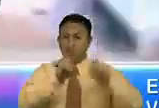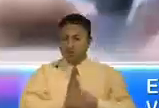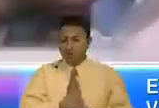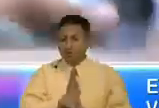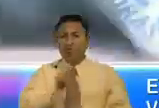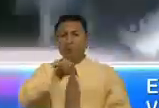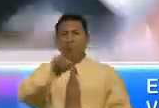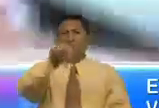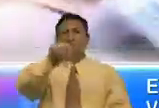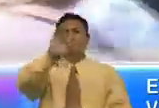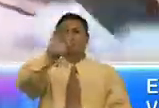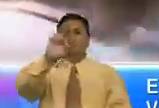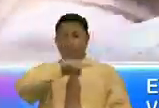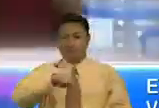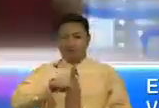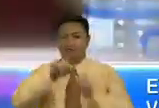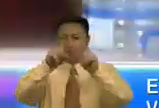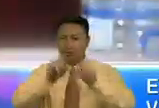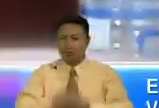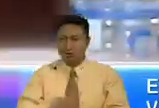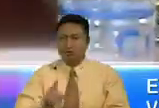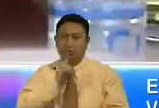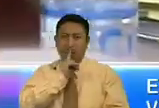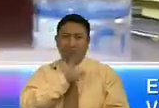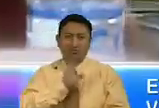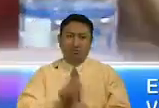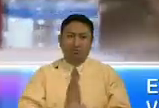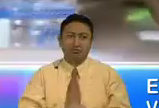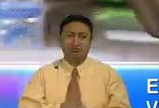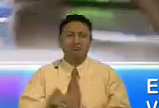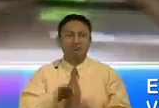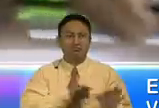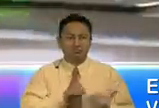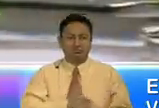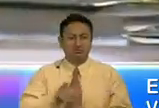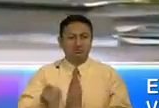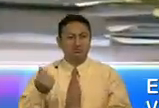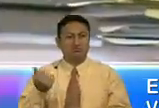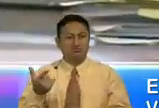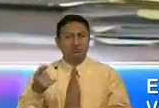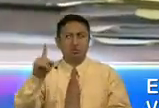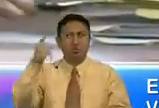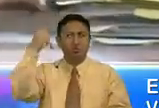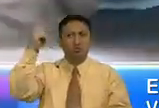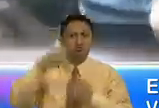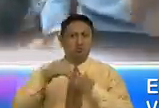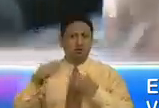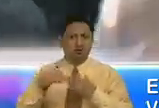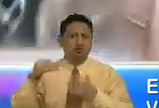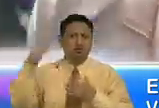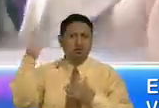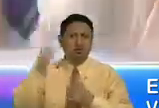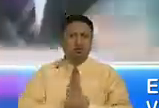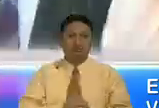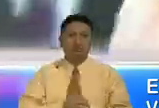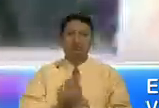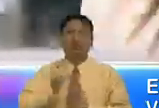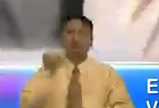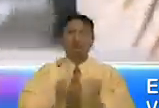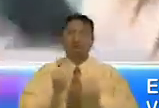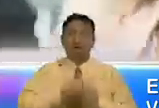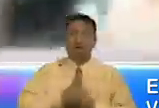de Análisis Financiero UAFE que menciona movimientos inusuales que sobrepasarían el millón de dólares. Al final contestó de